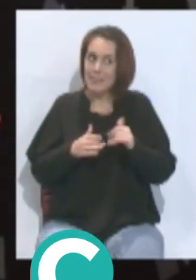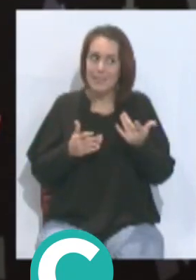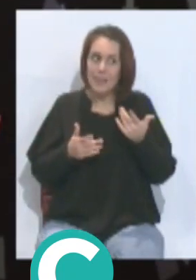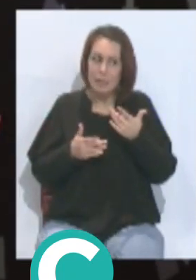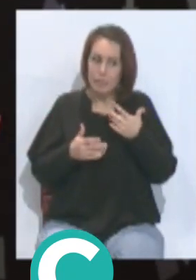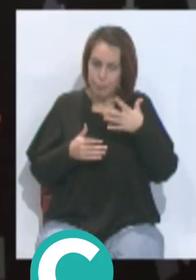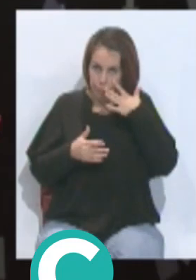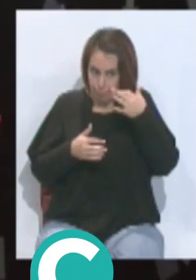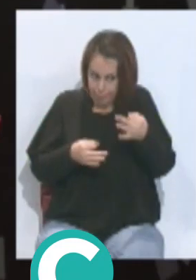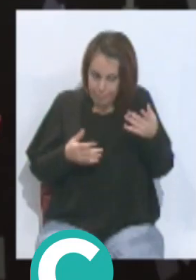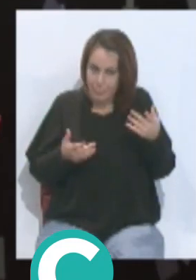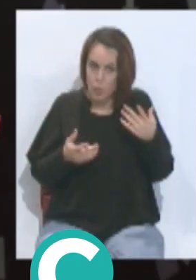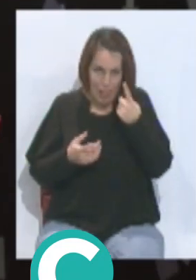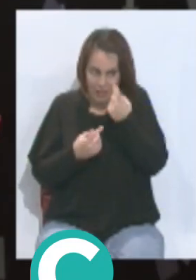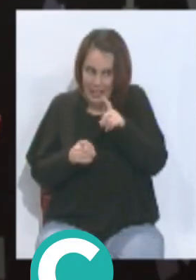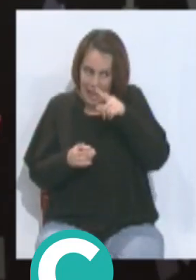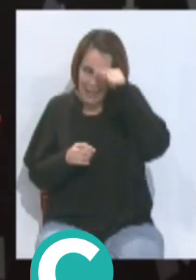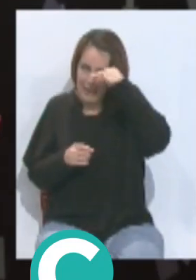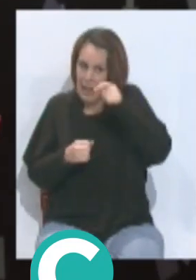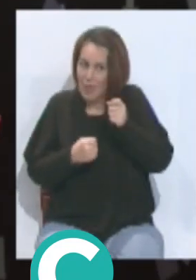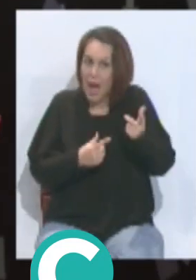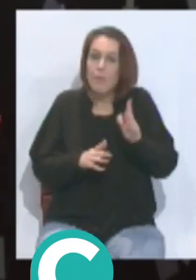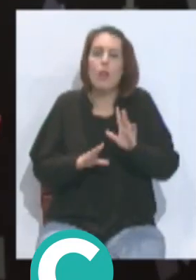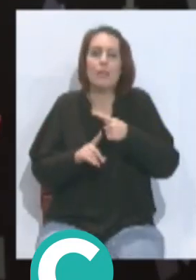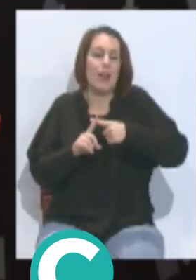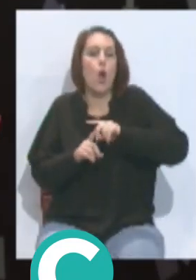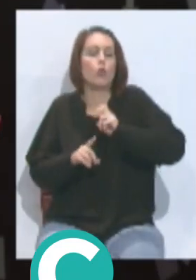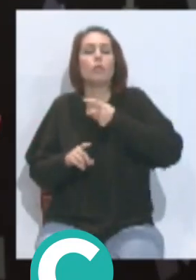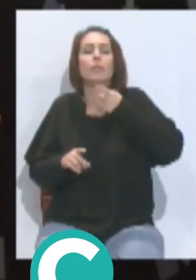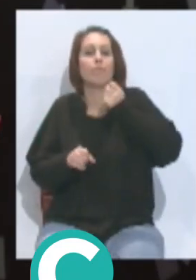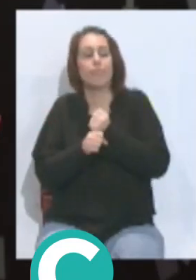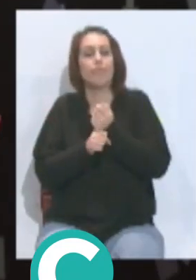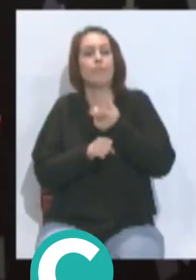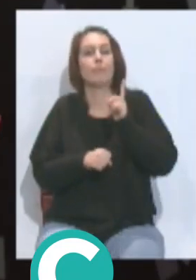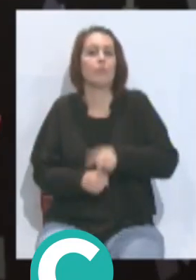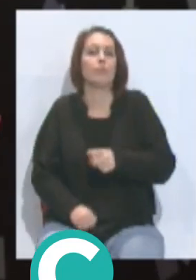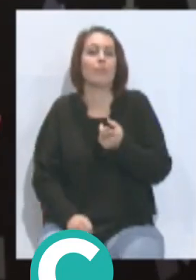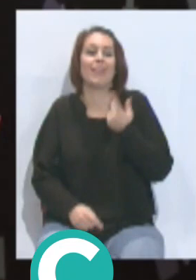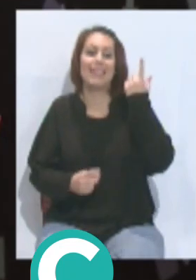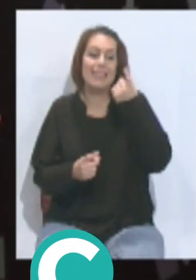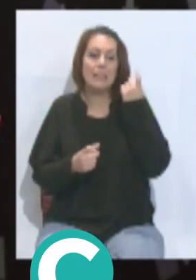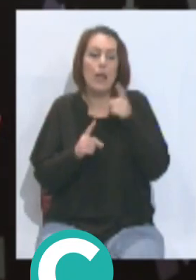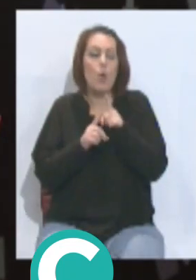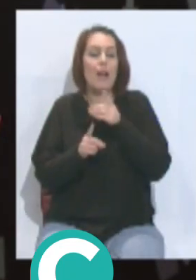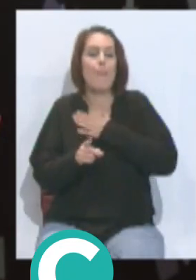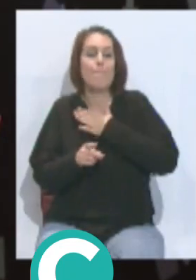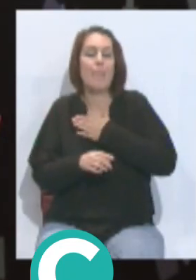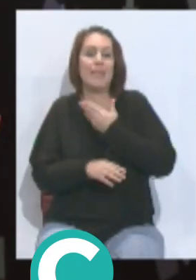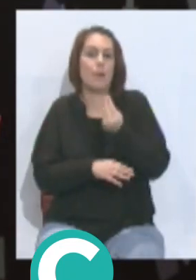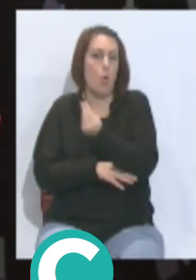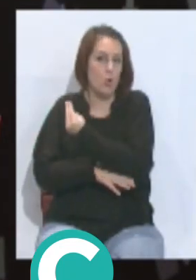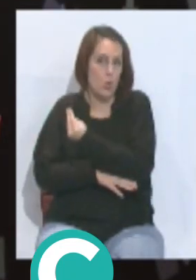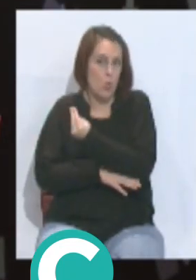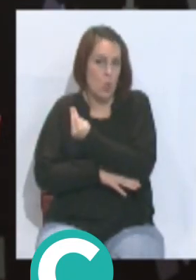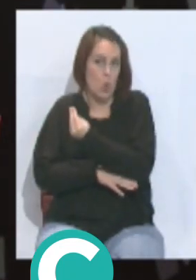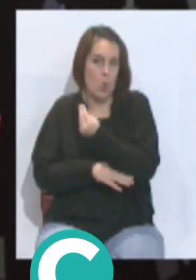falta que la cátedra, pero bueno, a otros niveles. De hecho, se está trabajando también lo del, ¿no? de intentar que sea patrimonio. El expediente